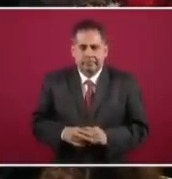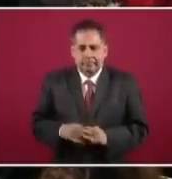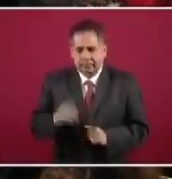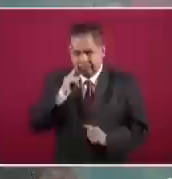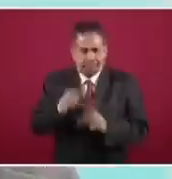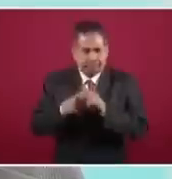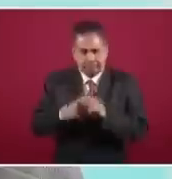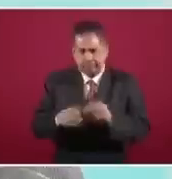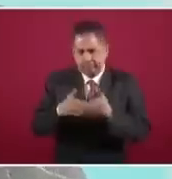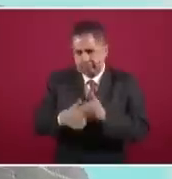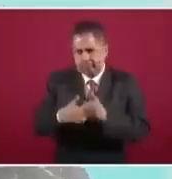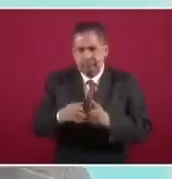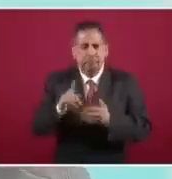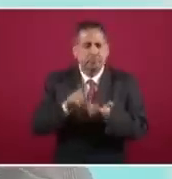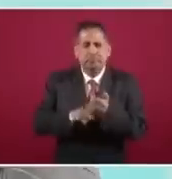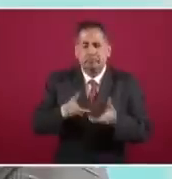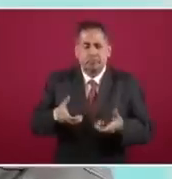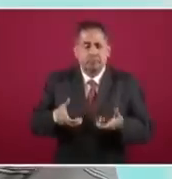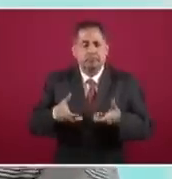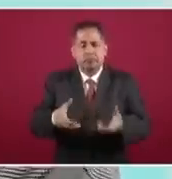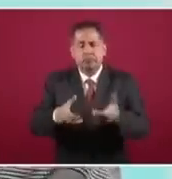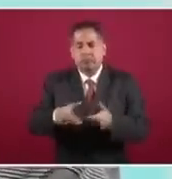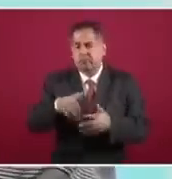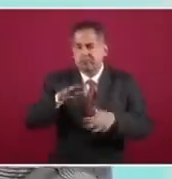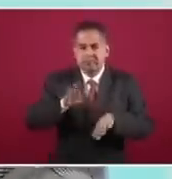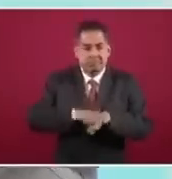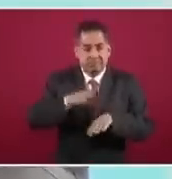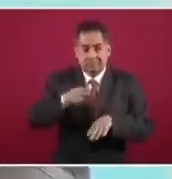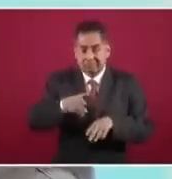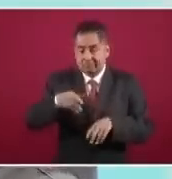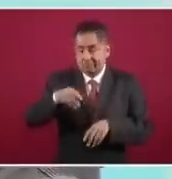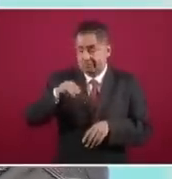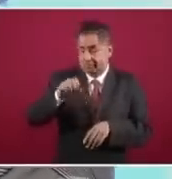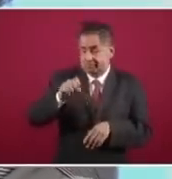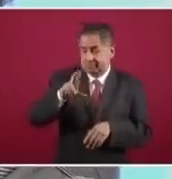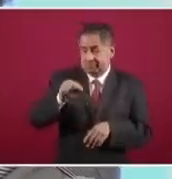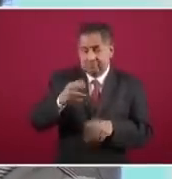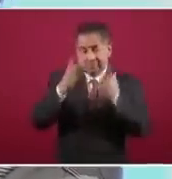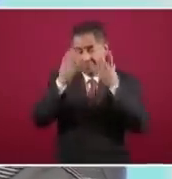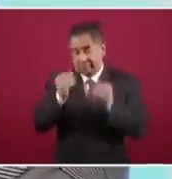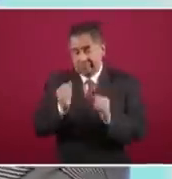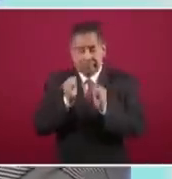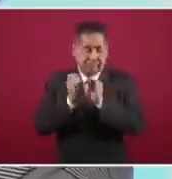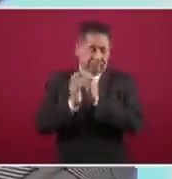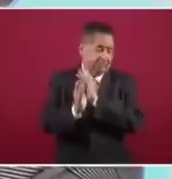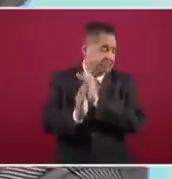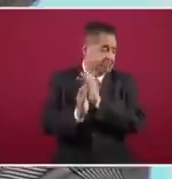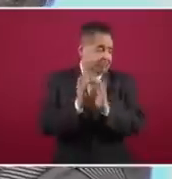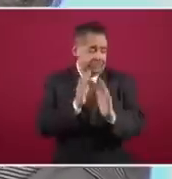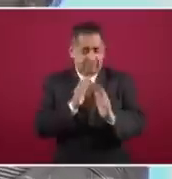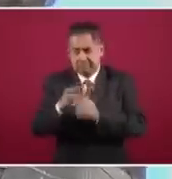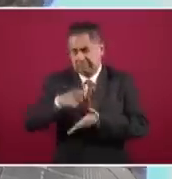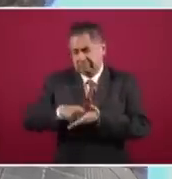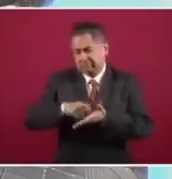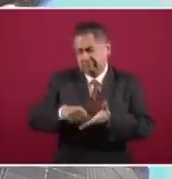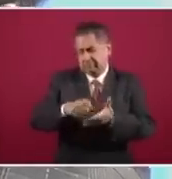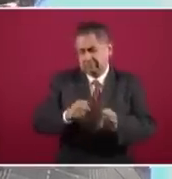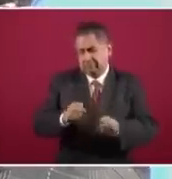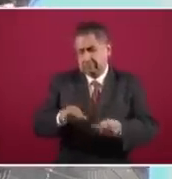este arranque en una de las calles de mayor consumo en la Ciudad de México.